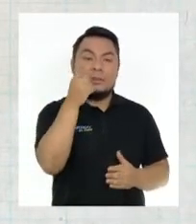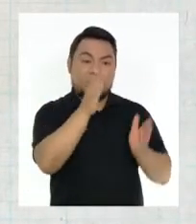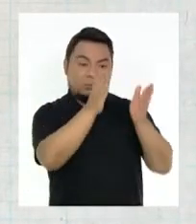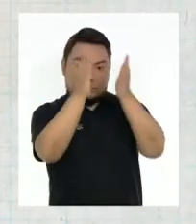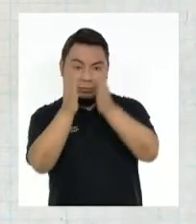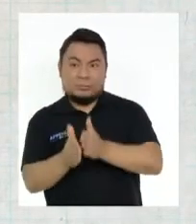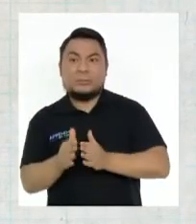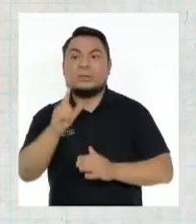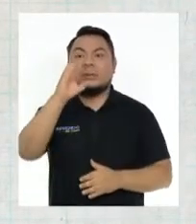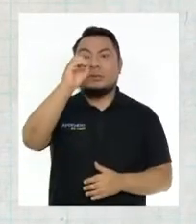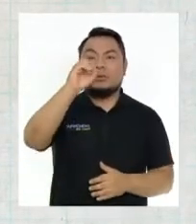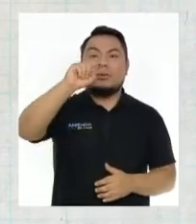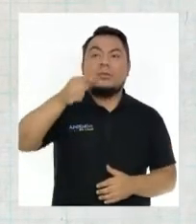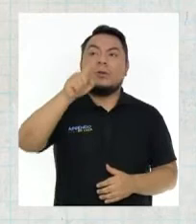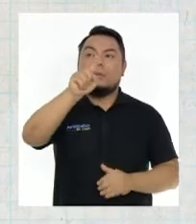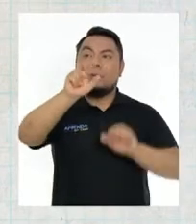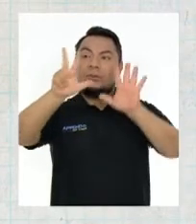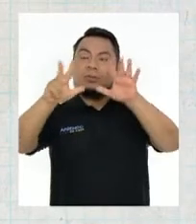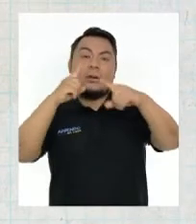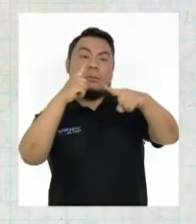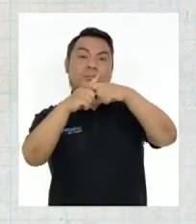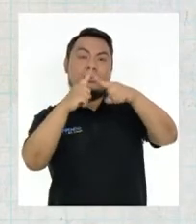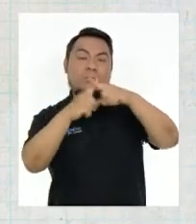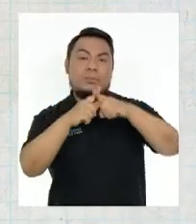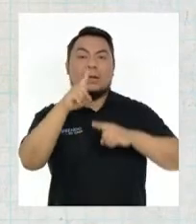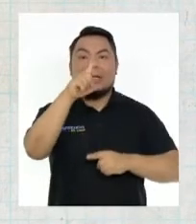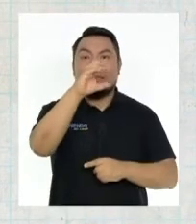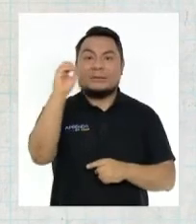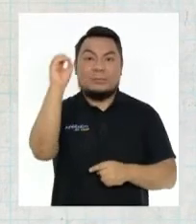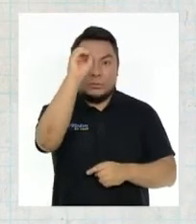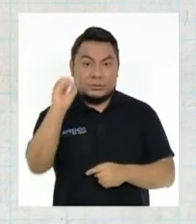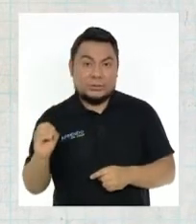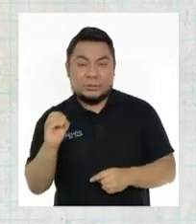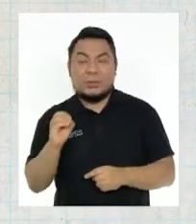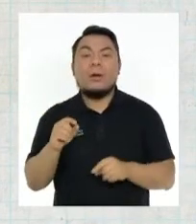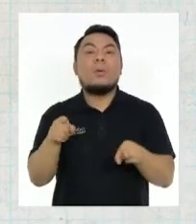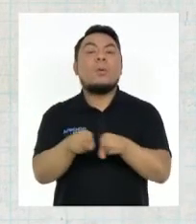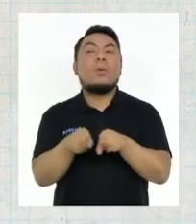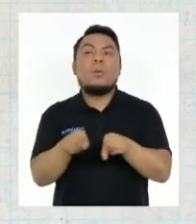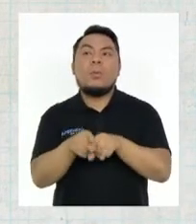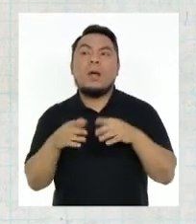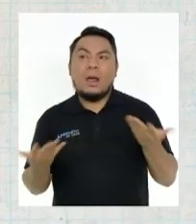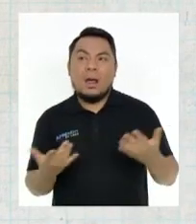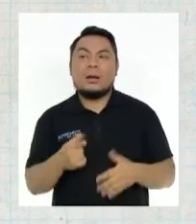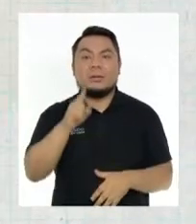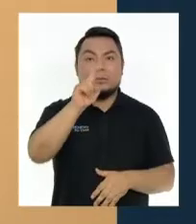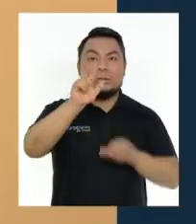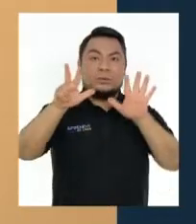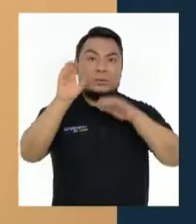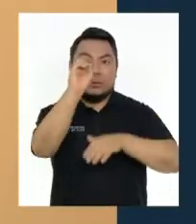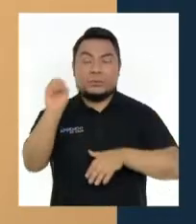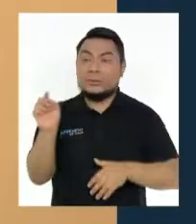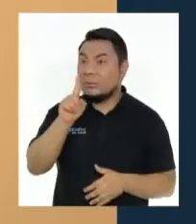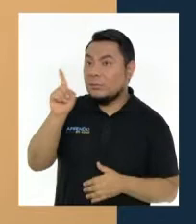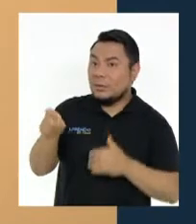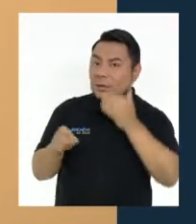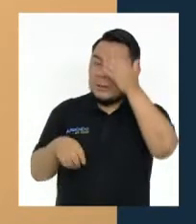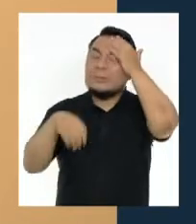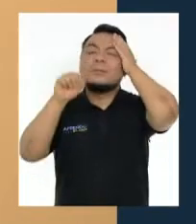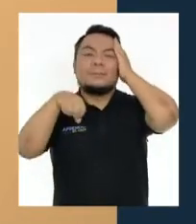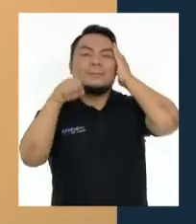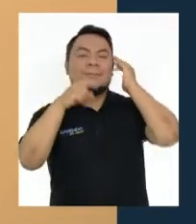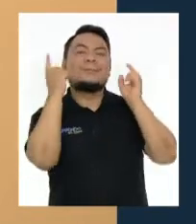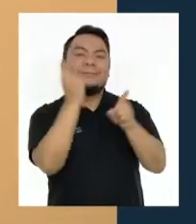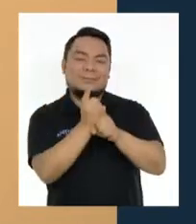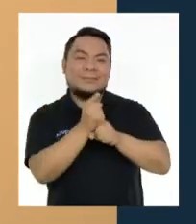sería 0,18 multiplicado por 100% igual a 18%. Exacto. Y